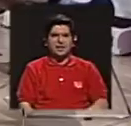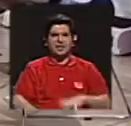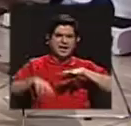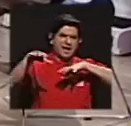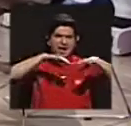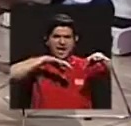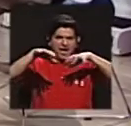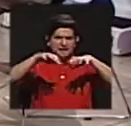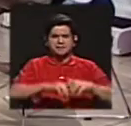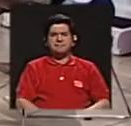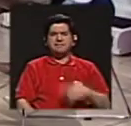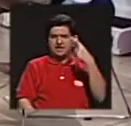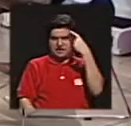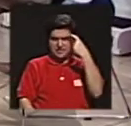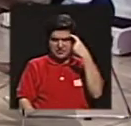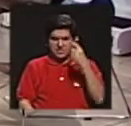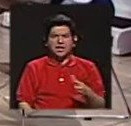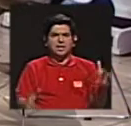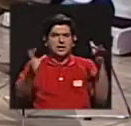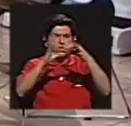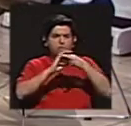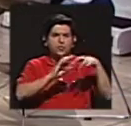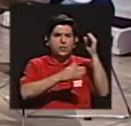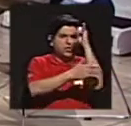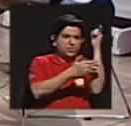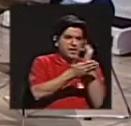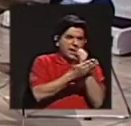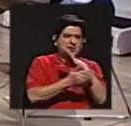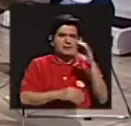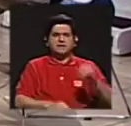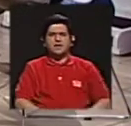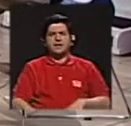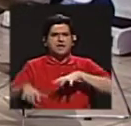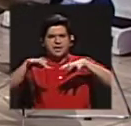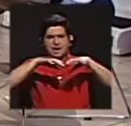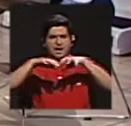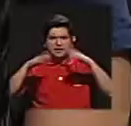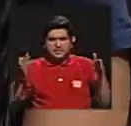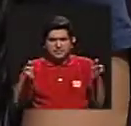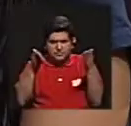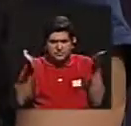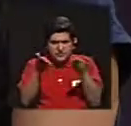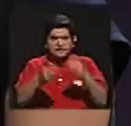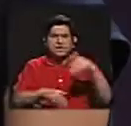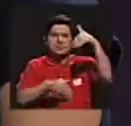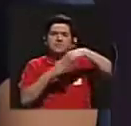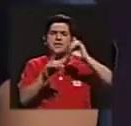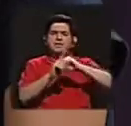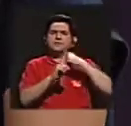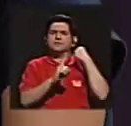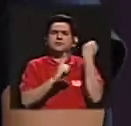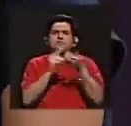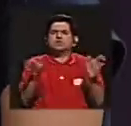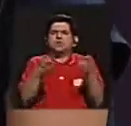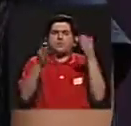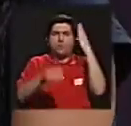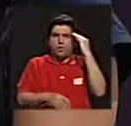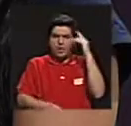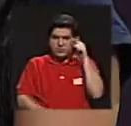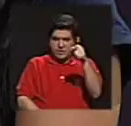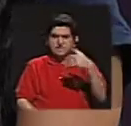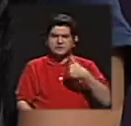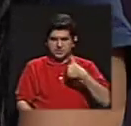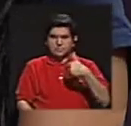artivismo, entendiéndose como la unión entre el arte y el activismo, ¿verdad?, a nuestra sociedad? ¿Y qué vivencias particulares dentro